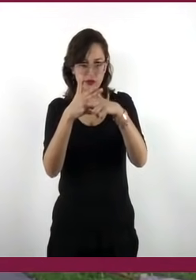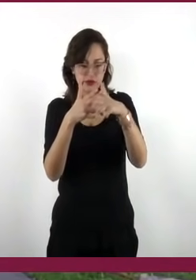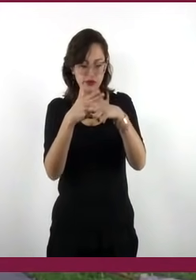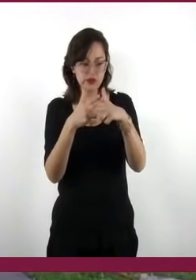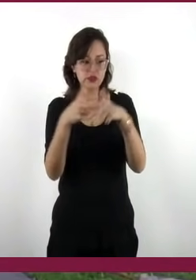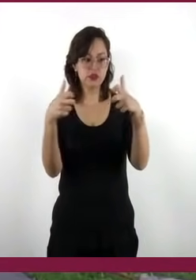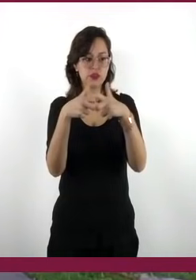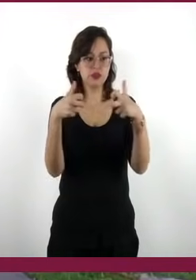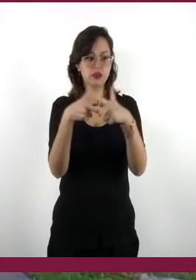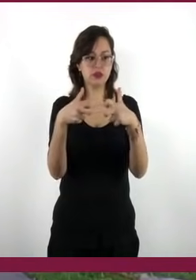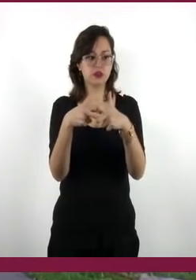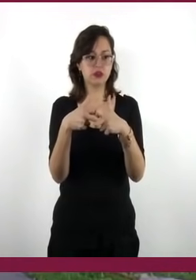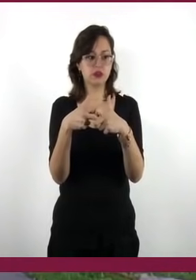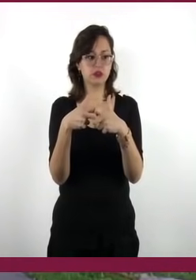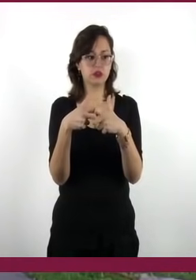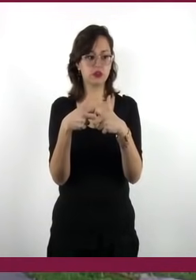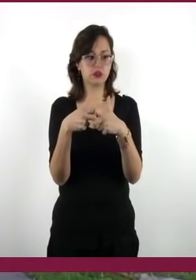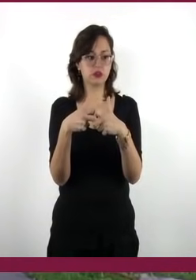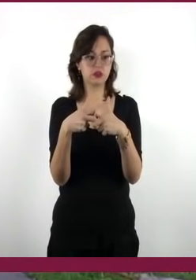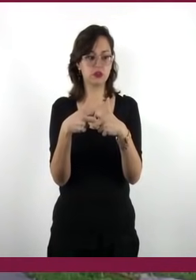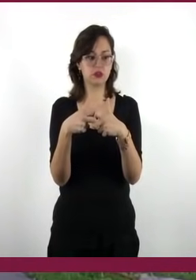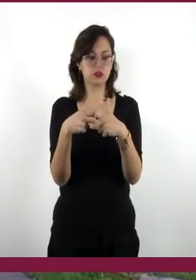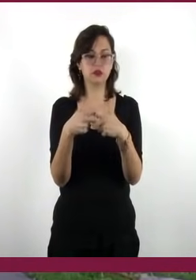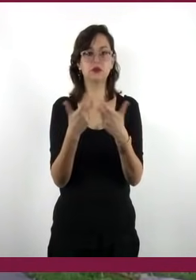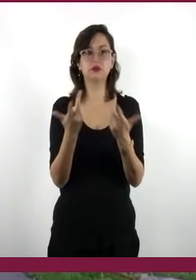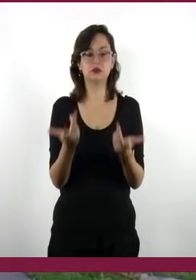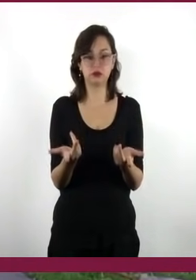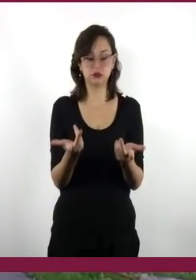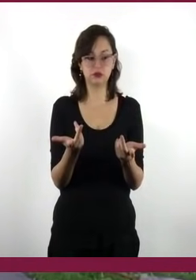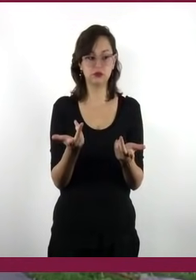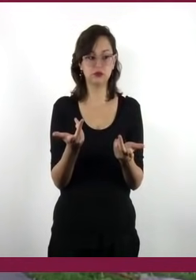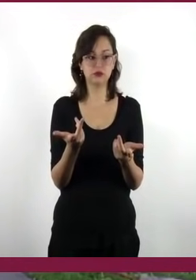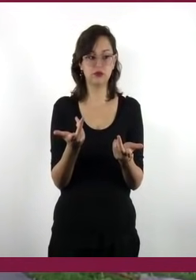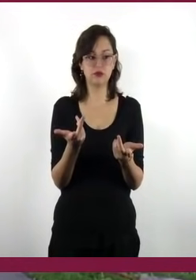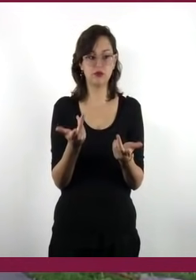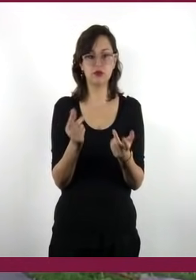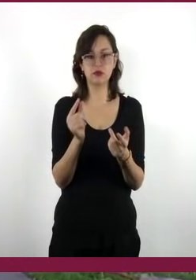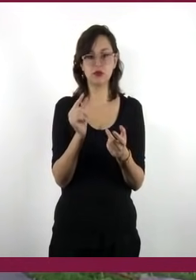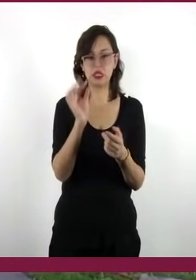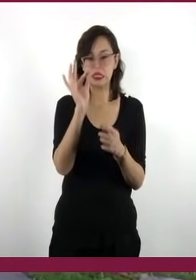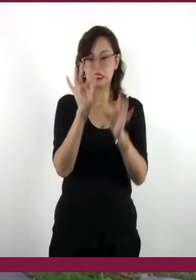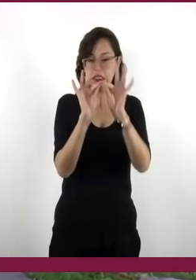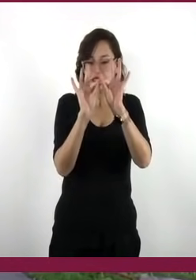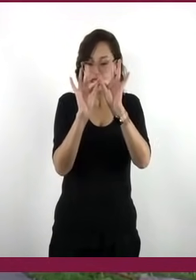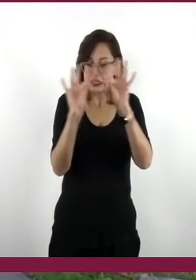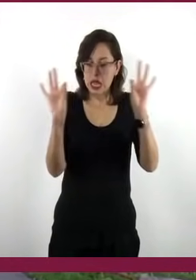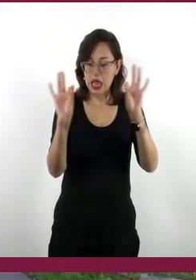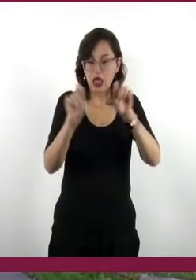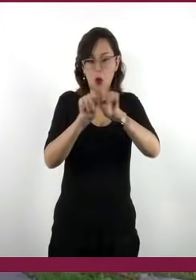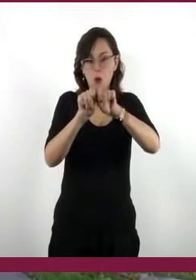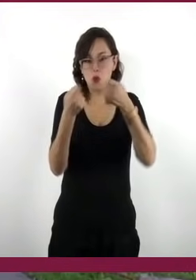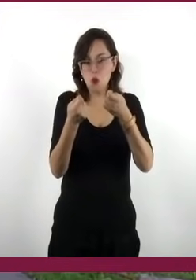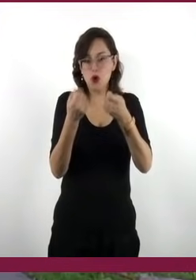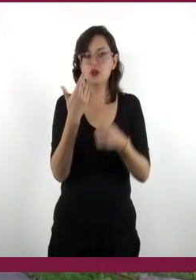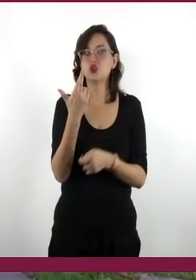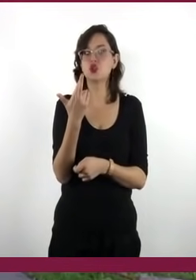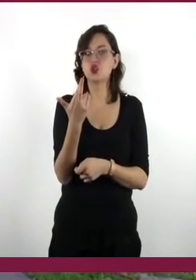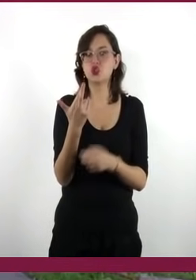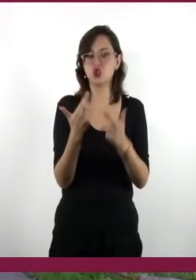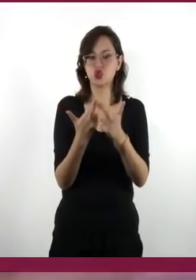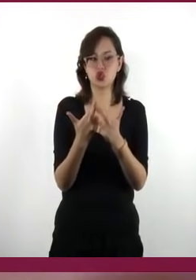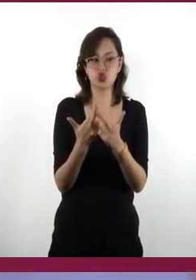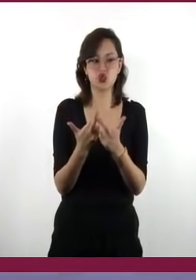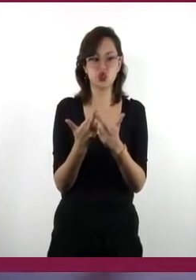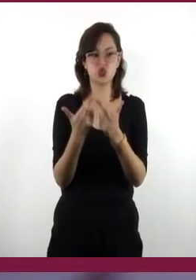no... Por ejemplo, en este cuchillo, los cuchillos de plástico son un poquito más delgaditos y se rompen mucho más fácil cuando cortas, por